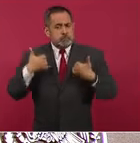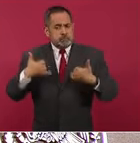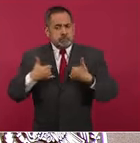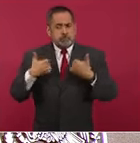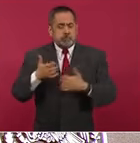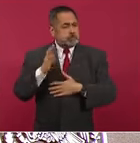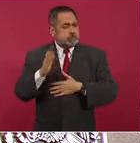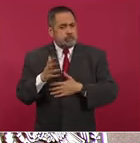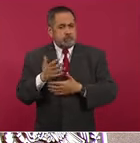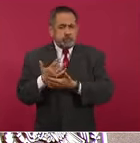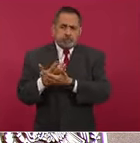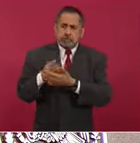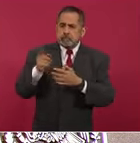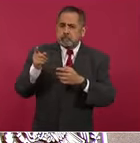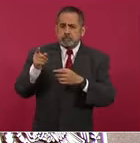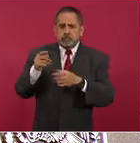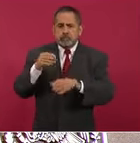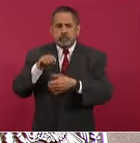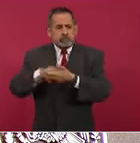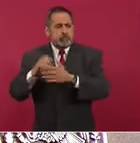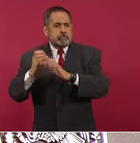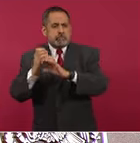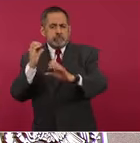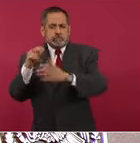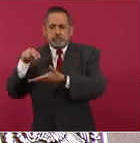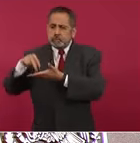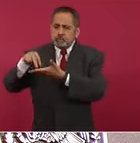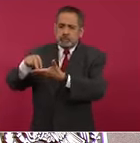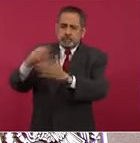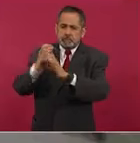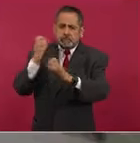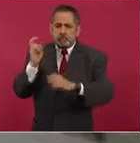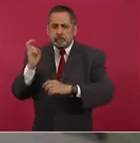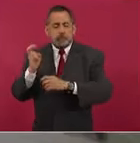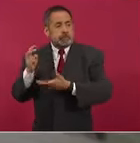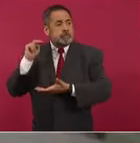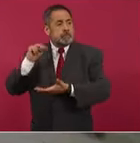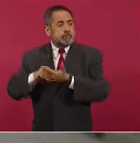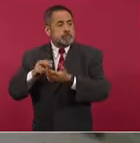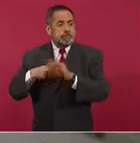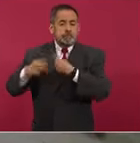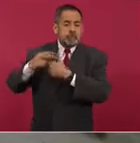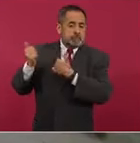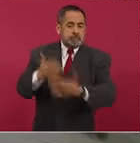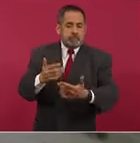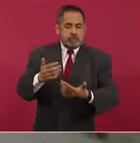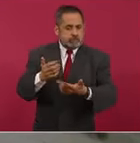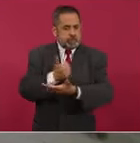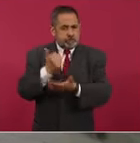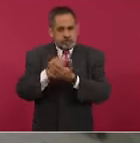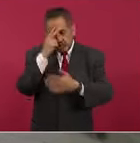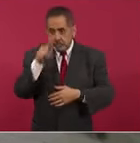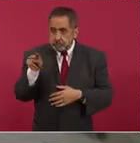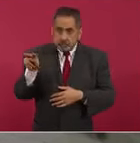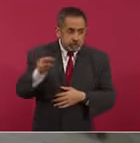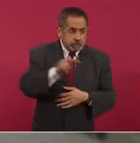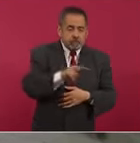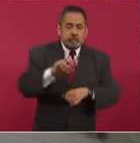esperando, como en otros momentos, su camión para venir aquí a la Ciudad de México. Y cuando llegamos un poquito a las 7 de la mañana, ya están entrando a